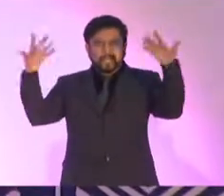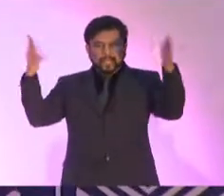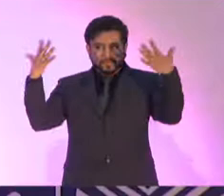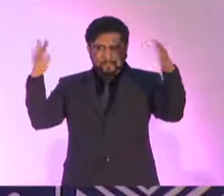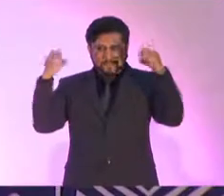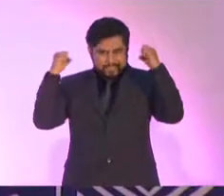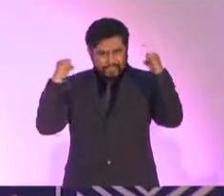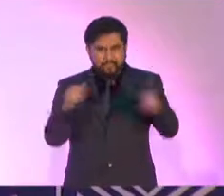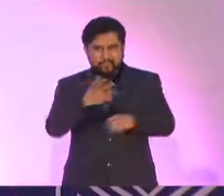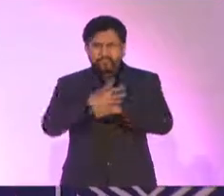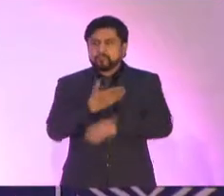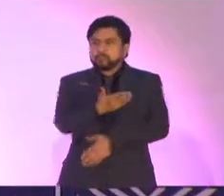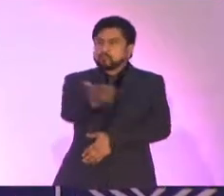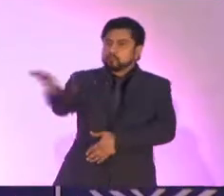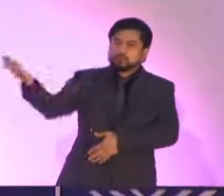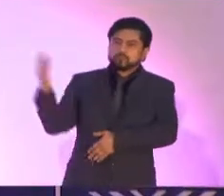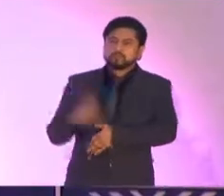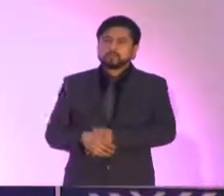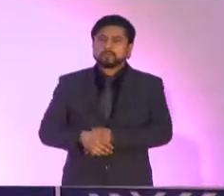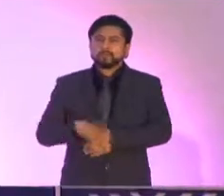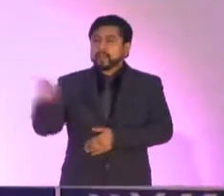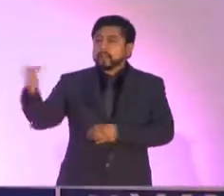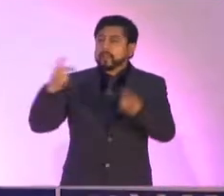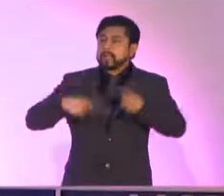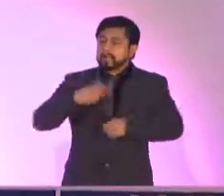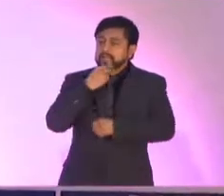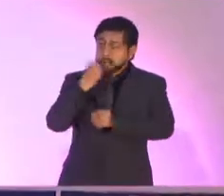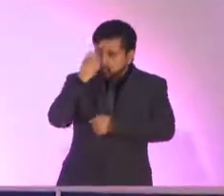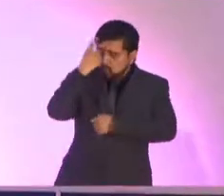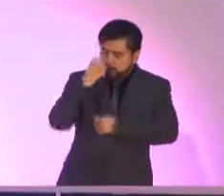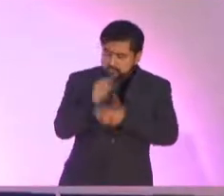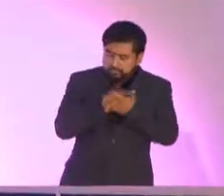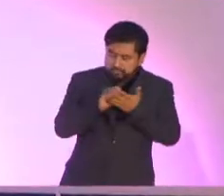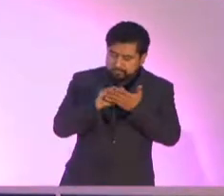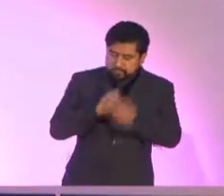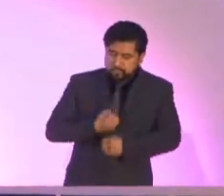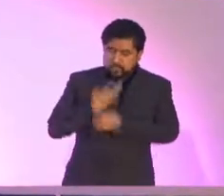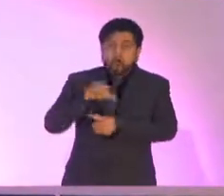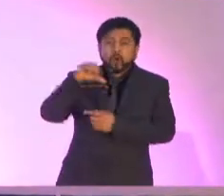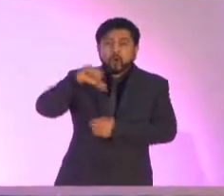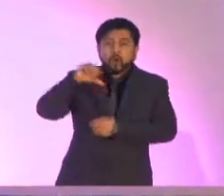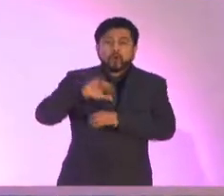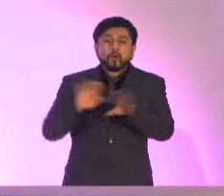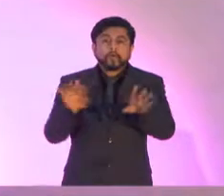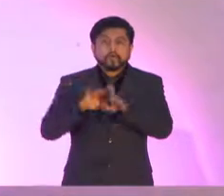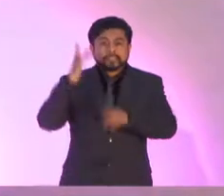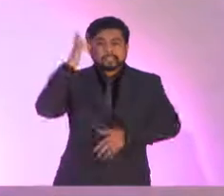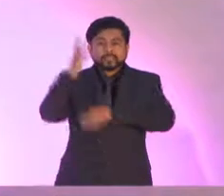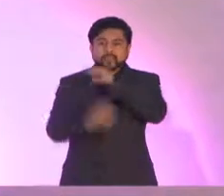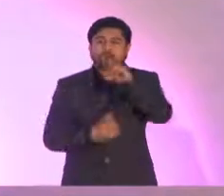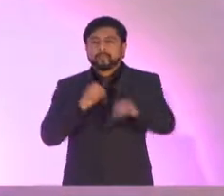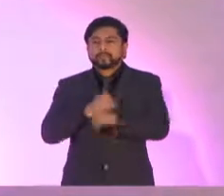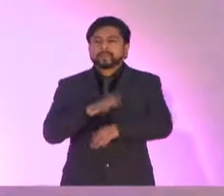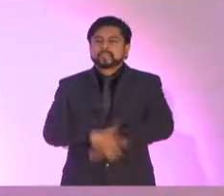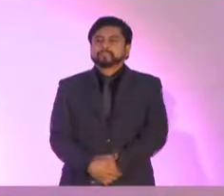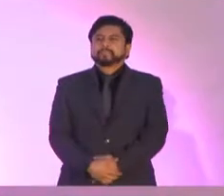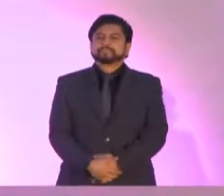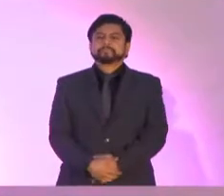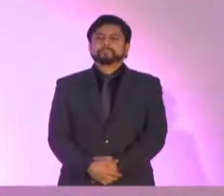fuerte para ustedes y para el escritor que hoy celebra también su onomástico.